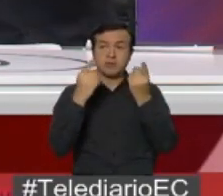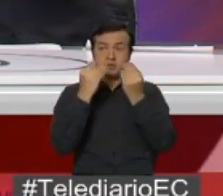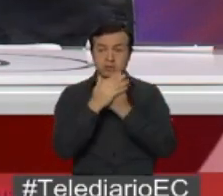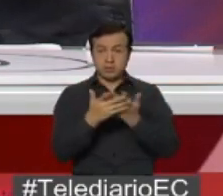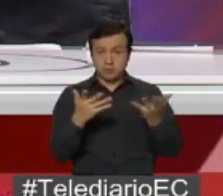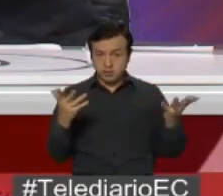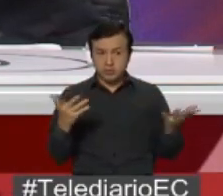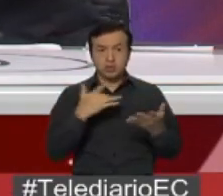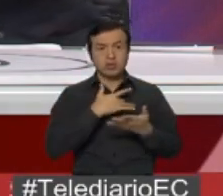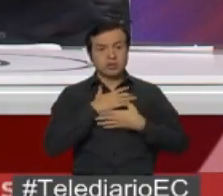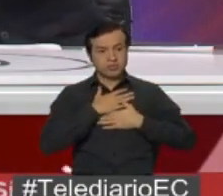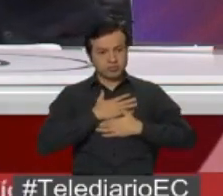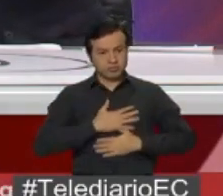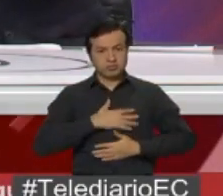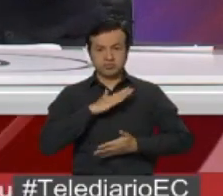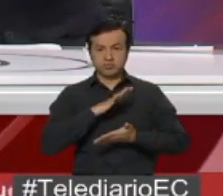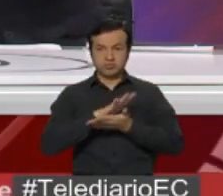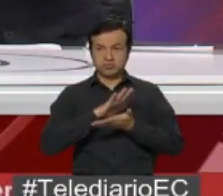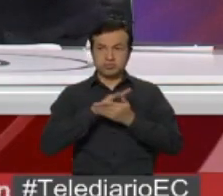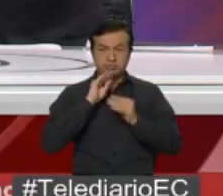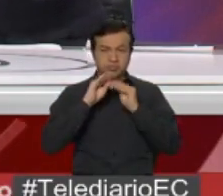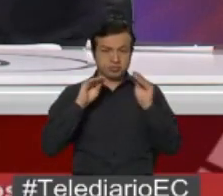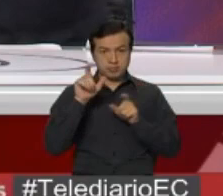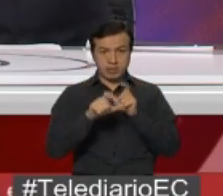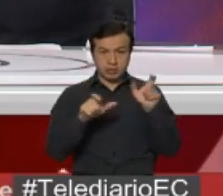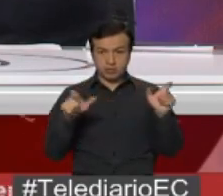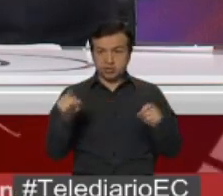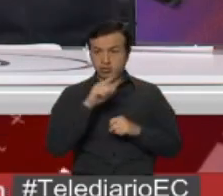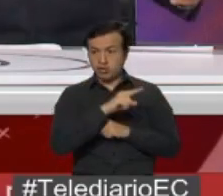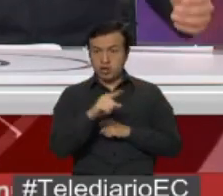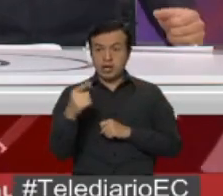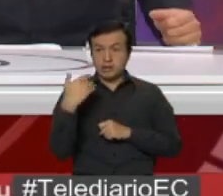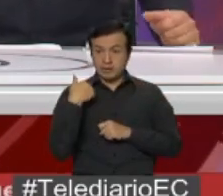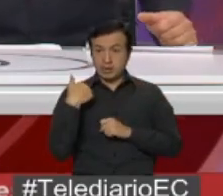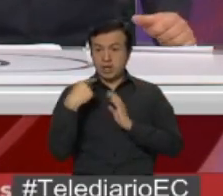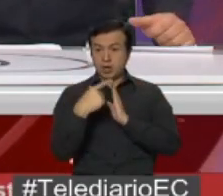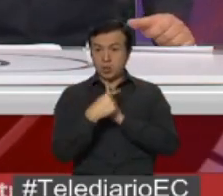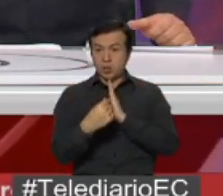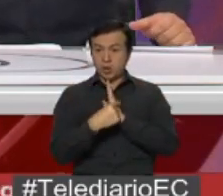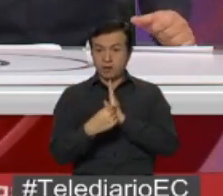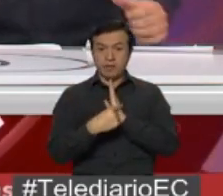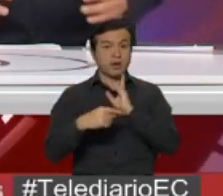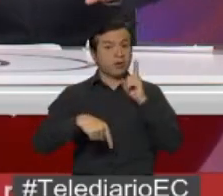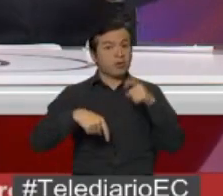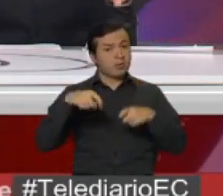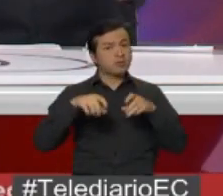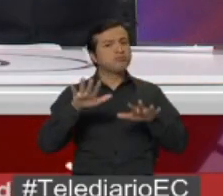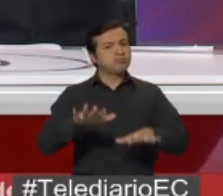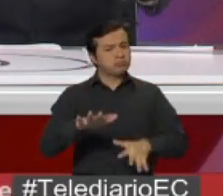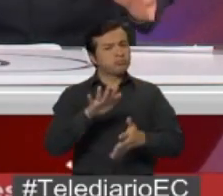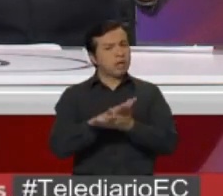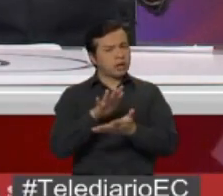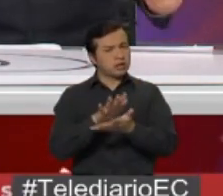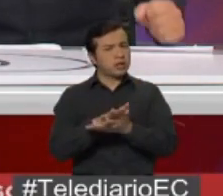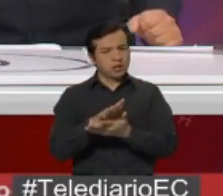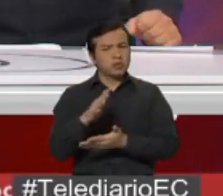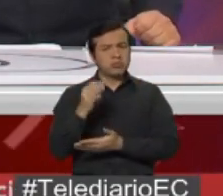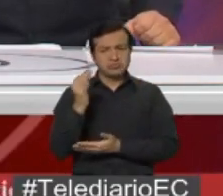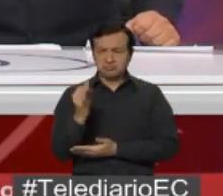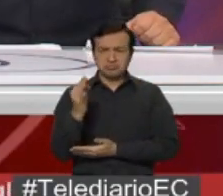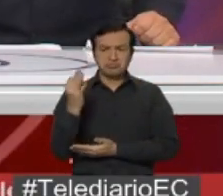que pueda transmitirse a los cuenta ahorristas a los clientes de este sector de la economía popular y solidaria para mantener la